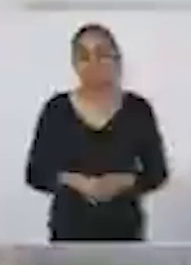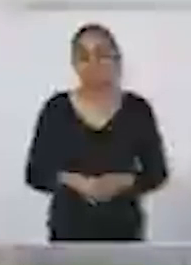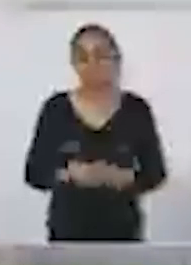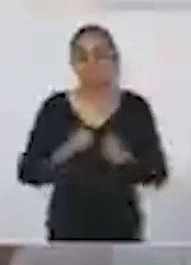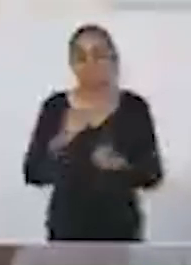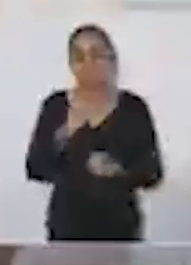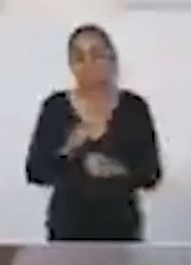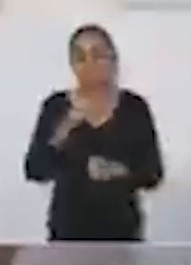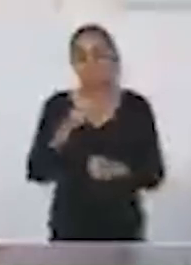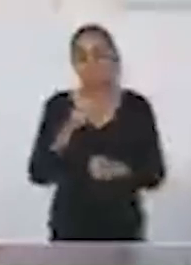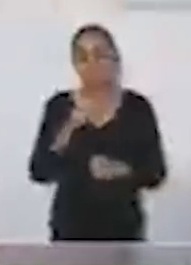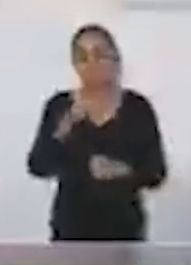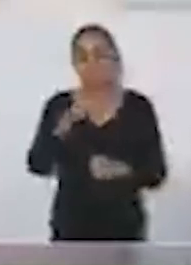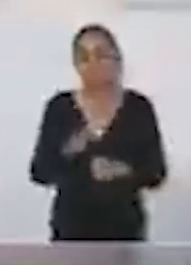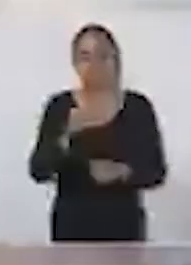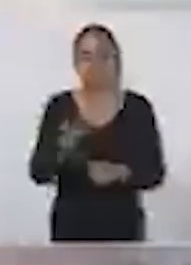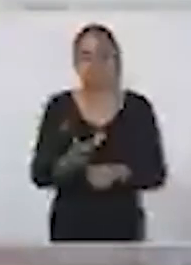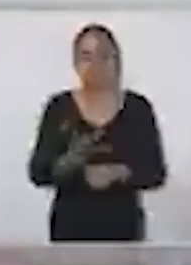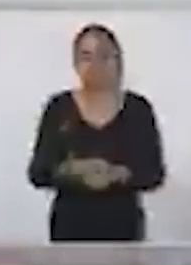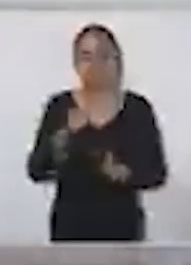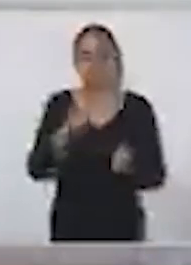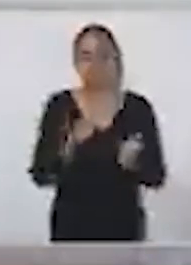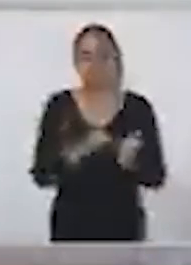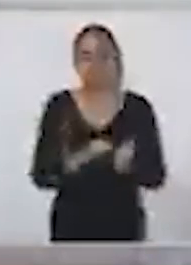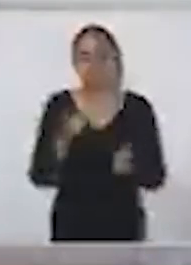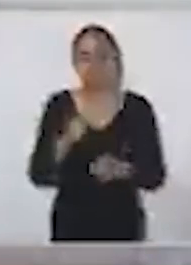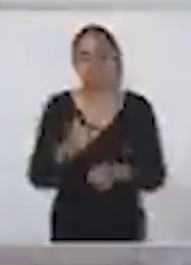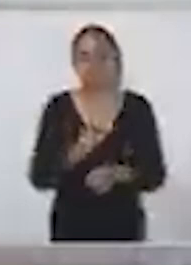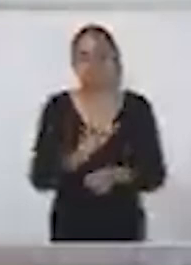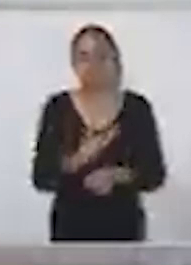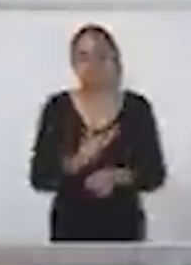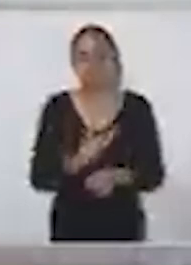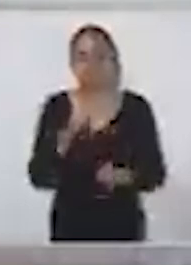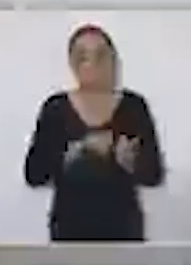listo. Mira, en 2020 tuvimos